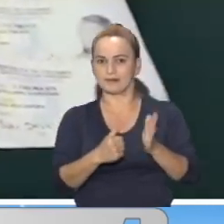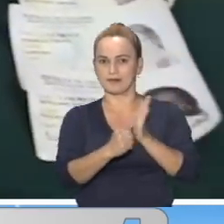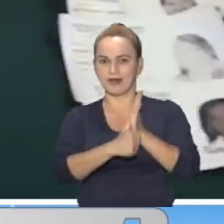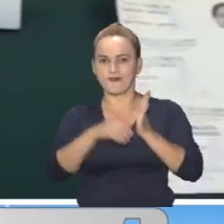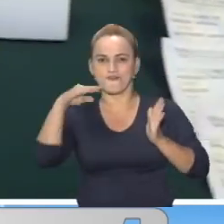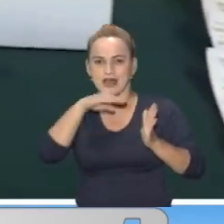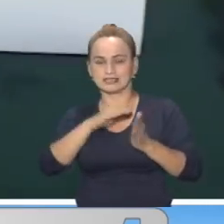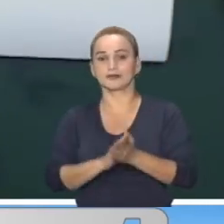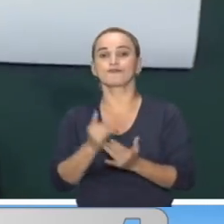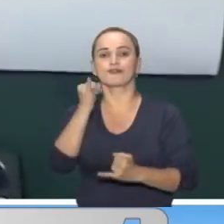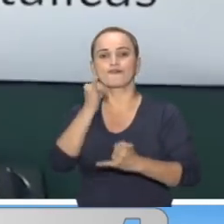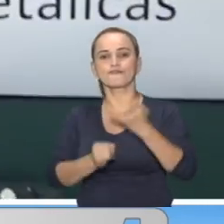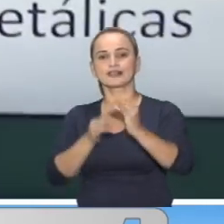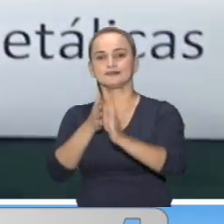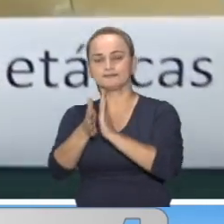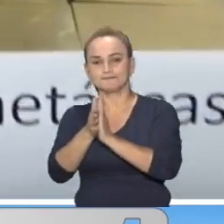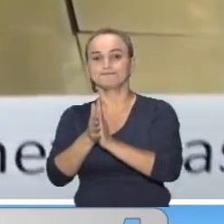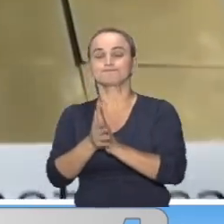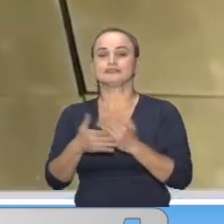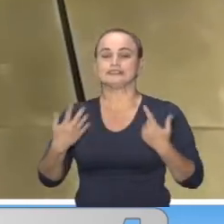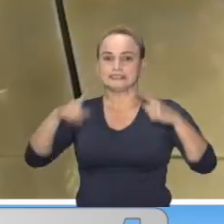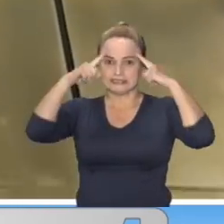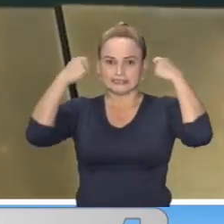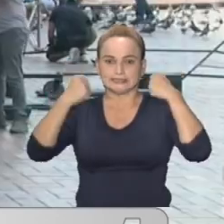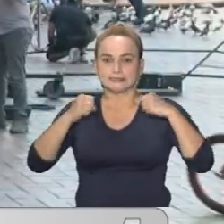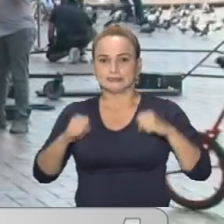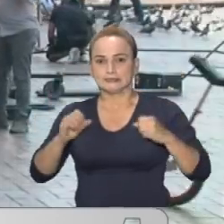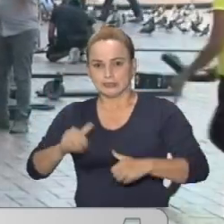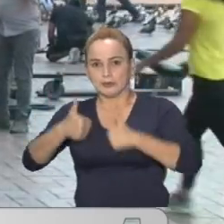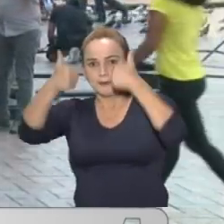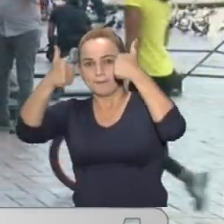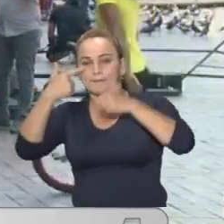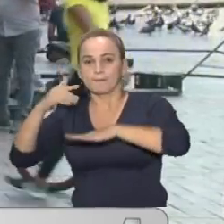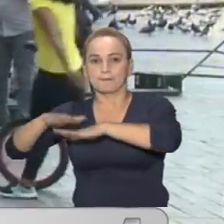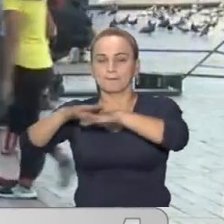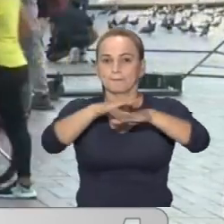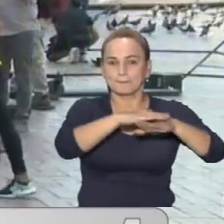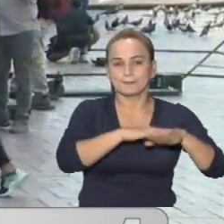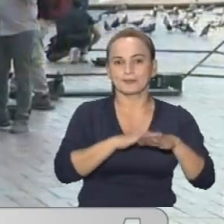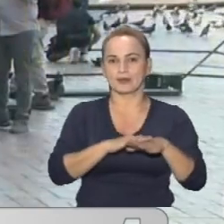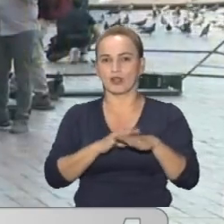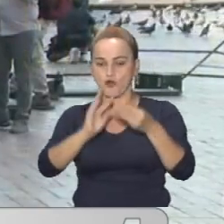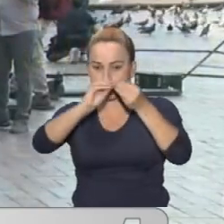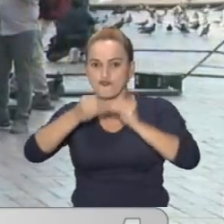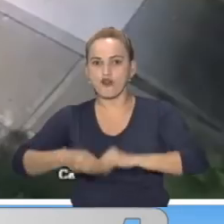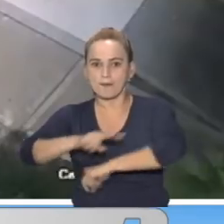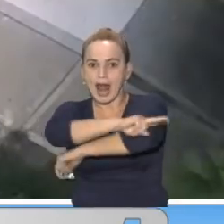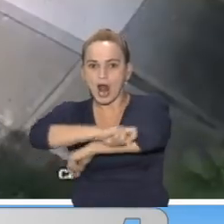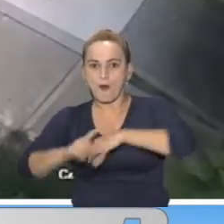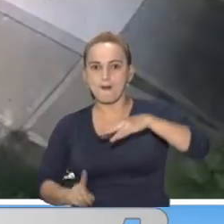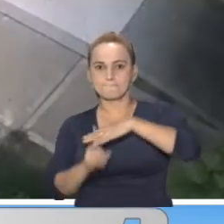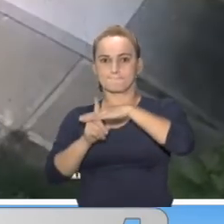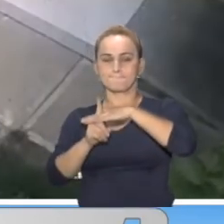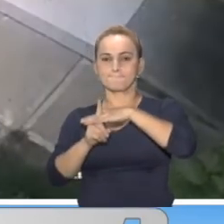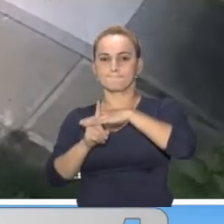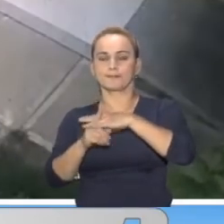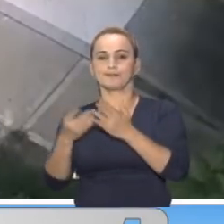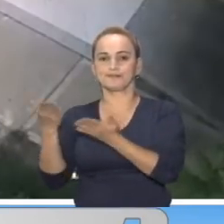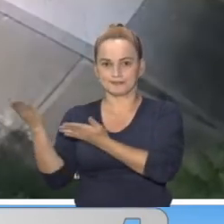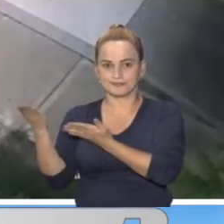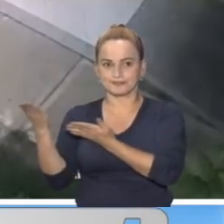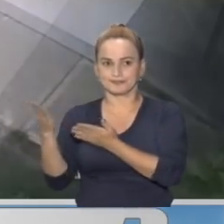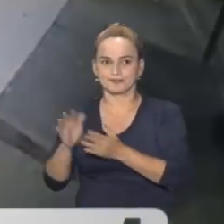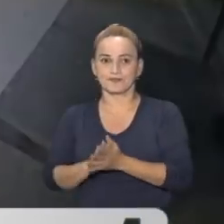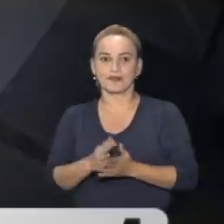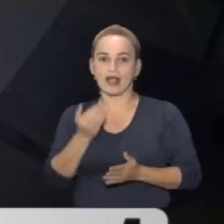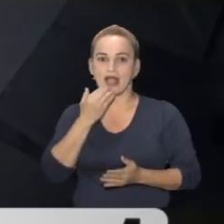Y finalizamos, porque también están preocupadas las autoridades por el hallazgo de una nueva modalidad de hurto. Se trata de la